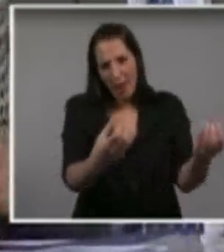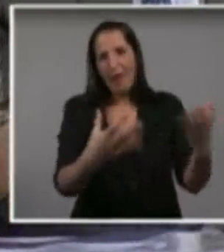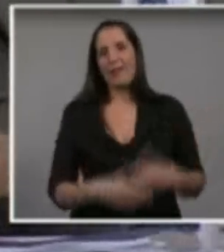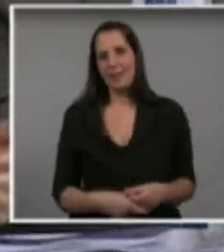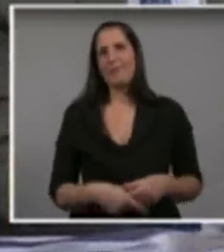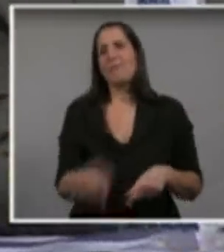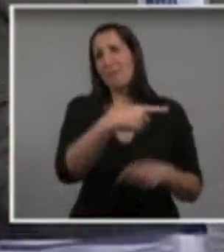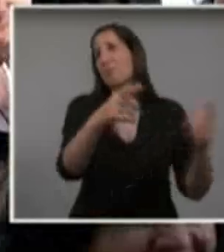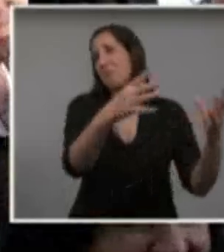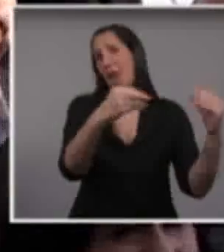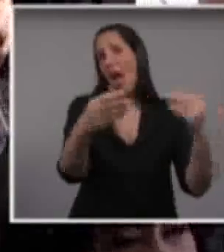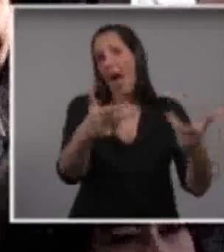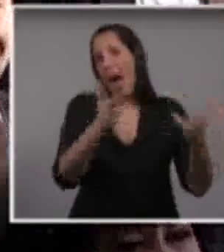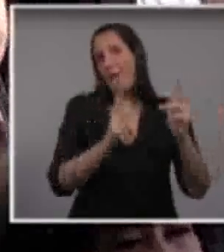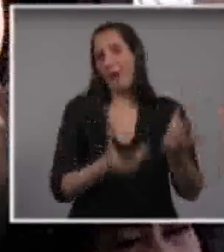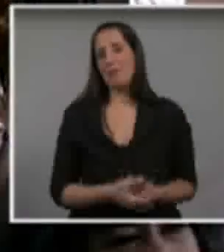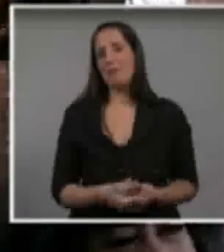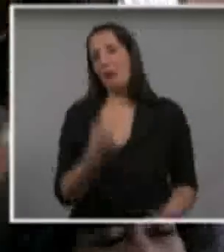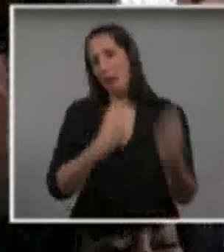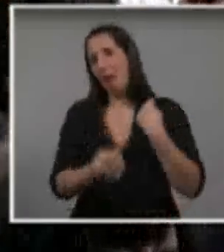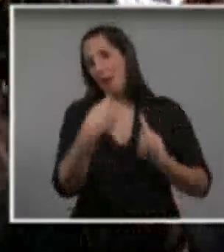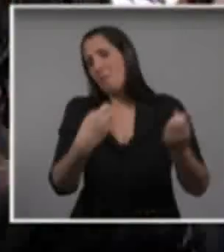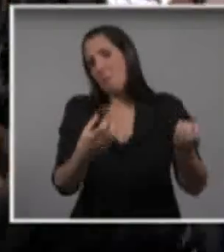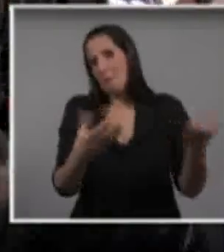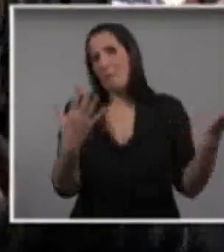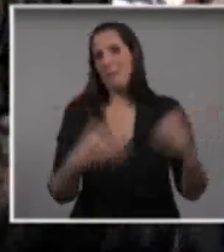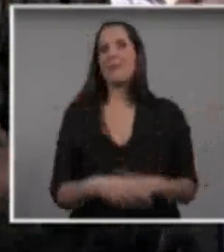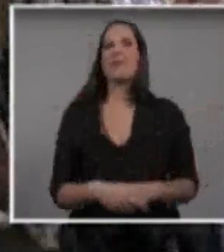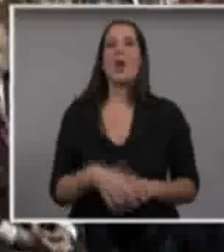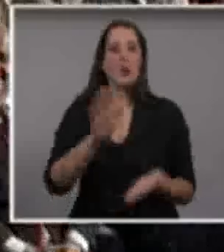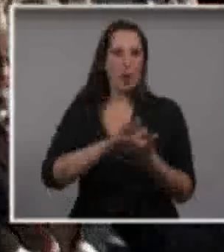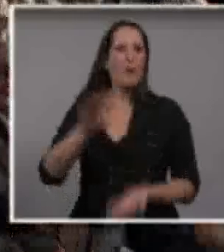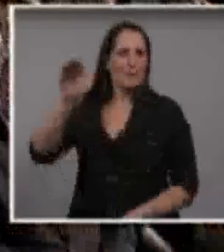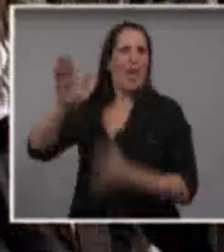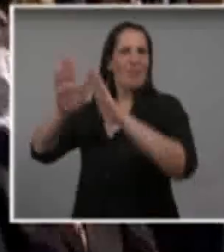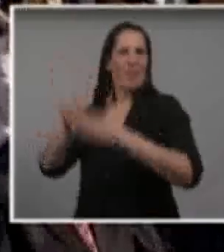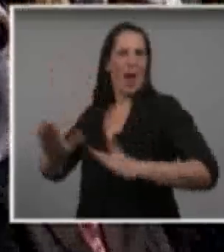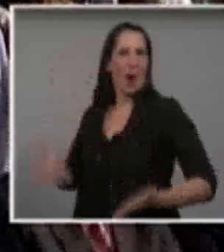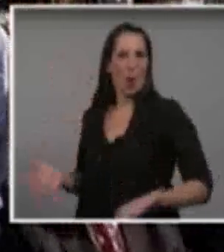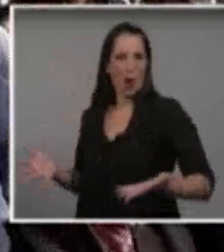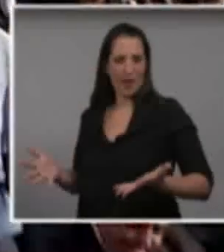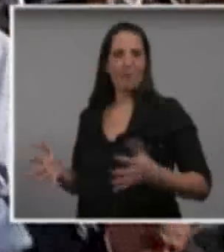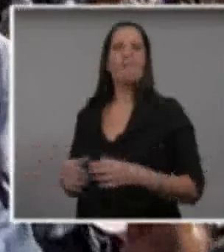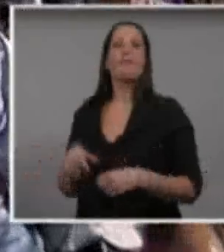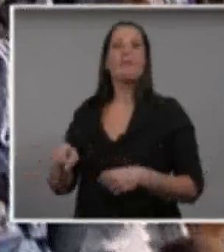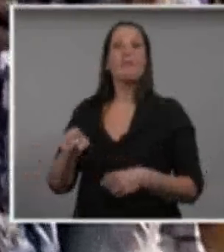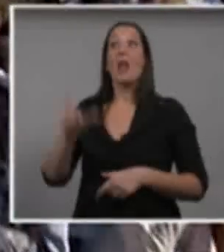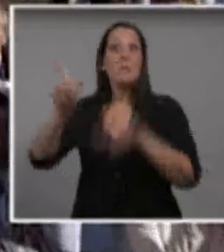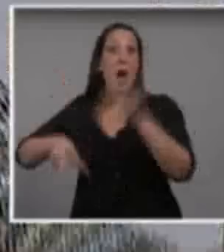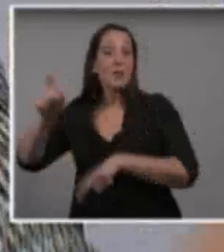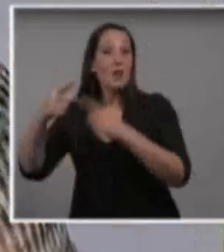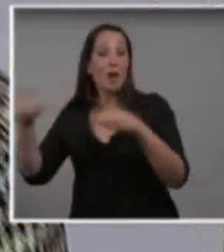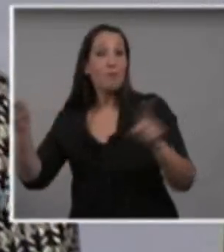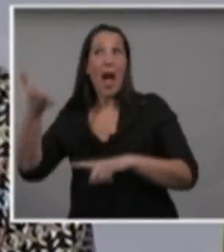De algo tienen que hablar. Que hablen de algo. De la damajuana de vino. La damajuana de vino, bueno, la gente cambió, ahora toma